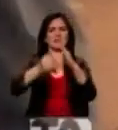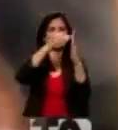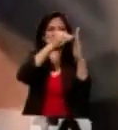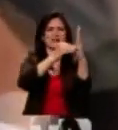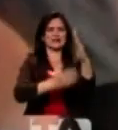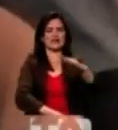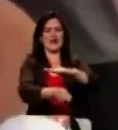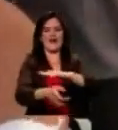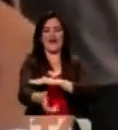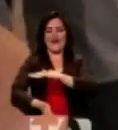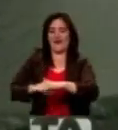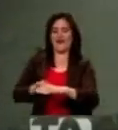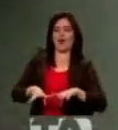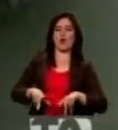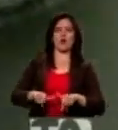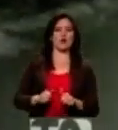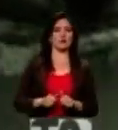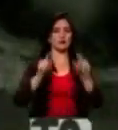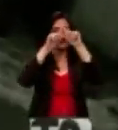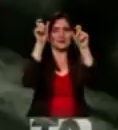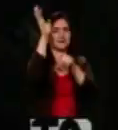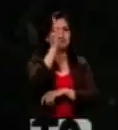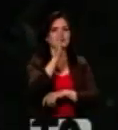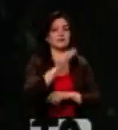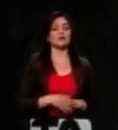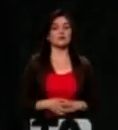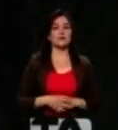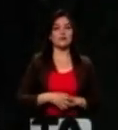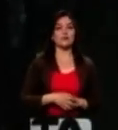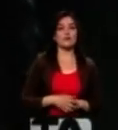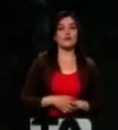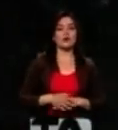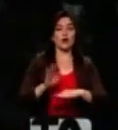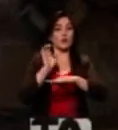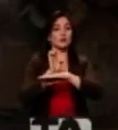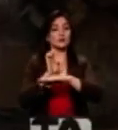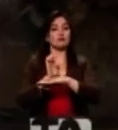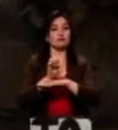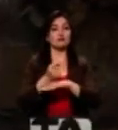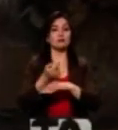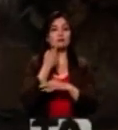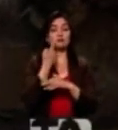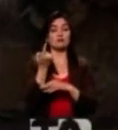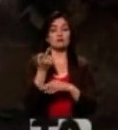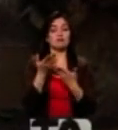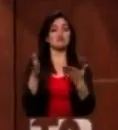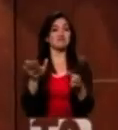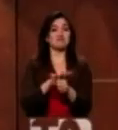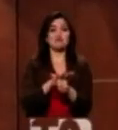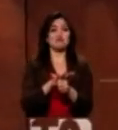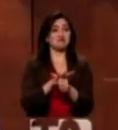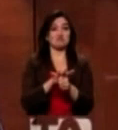habrían recibido sobornos por parte de Odebrecht. Pero para el Ecuador, ese solo señalamiento no será suficiente